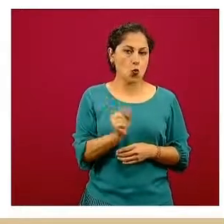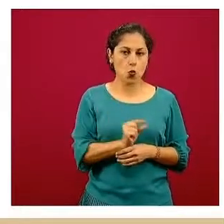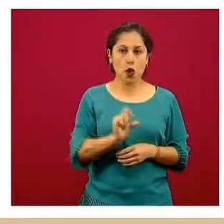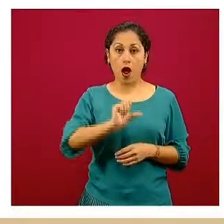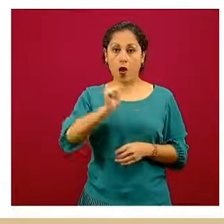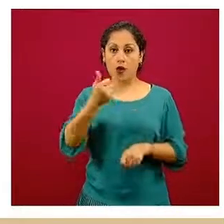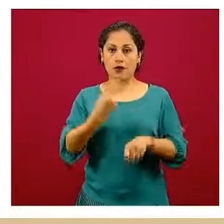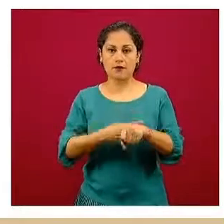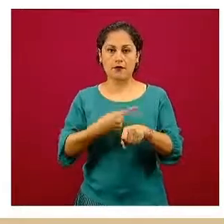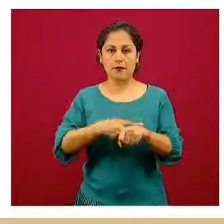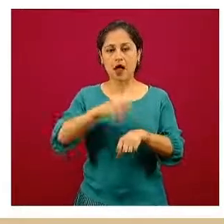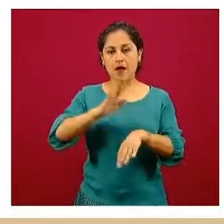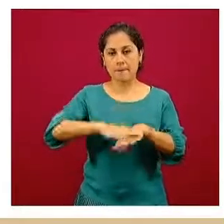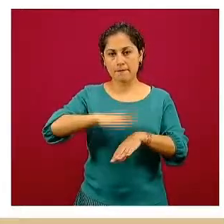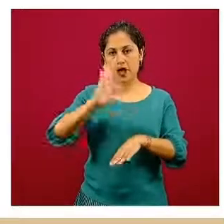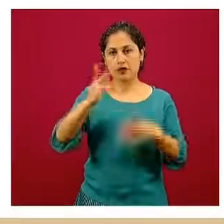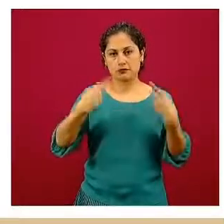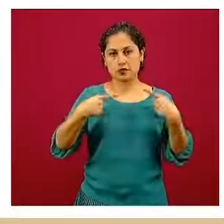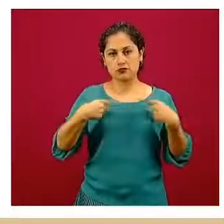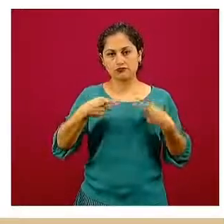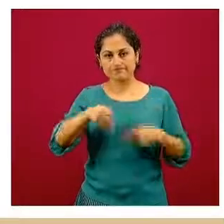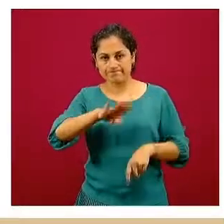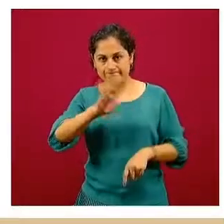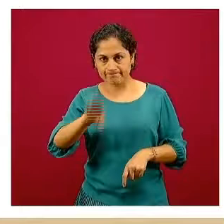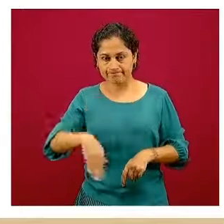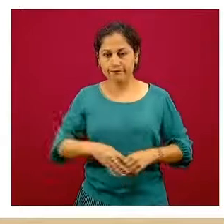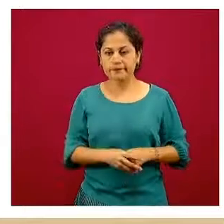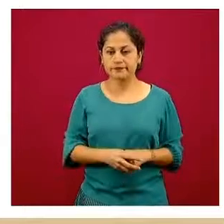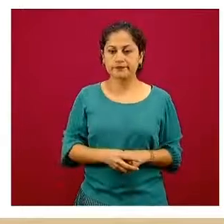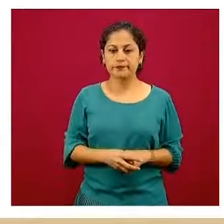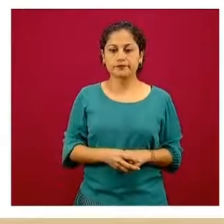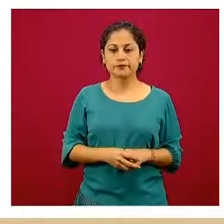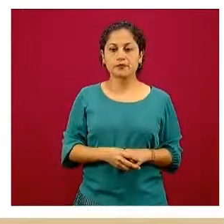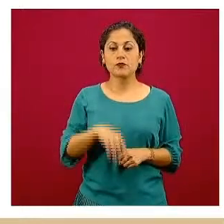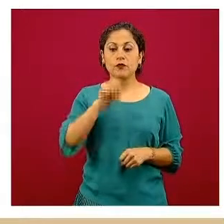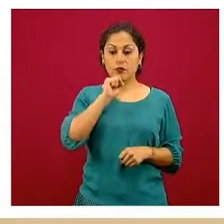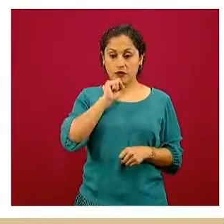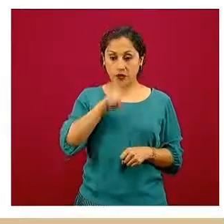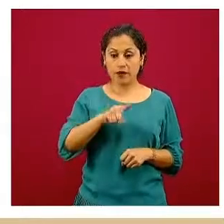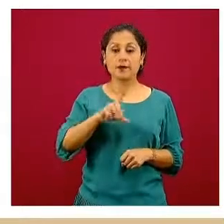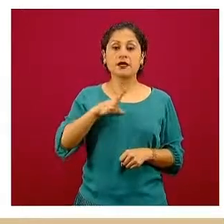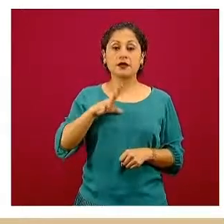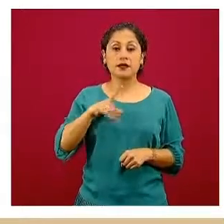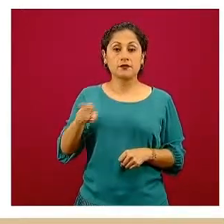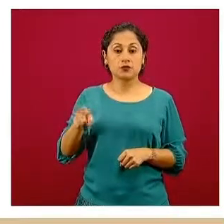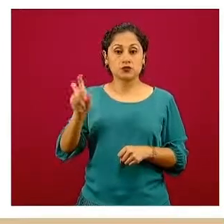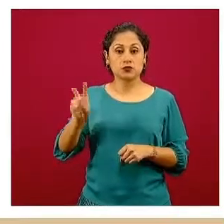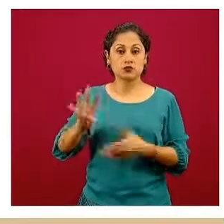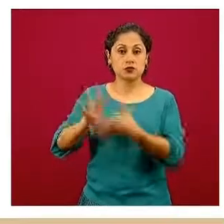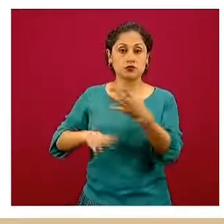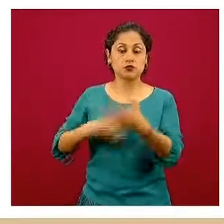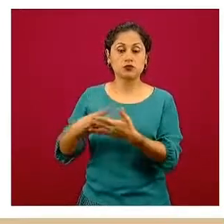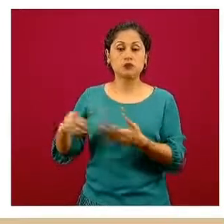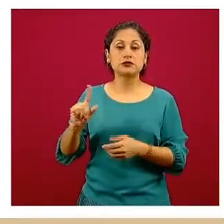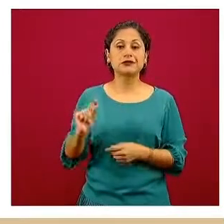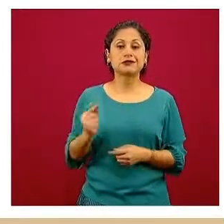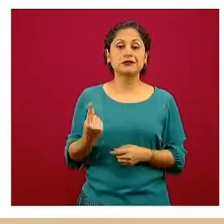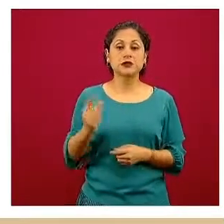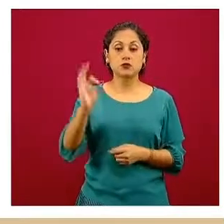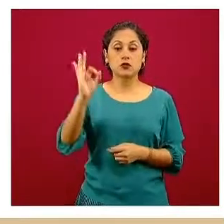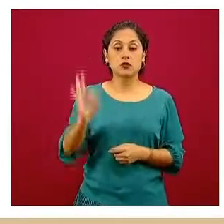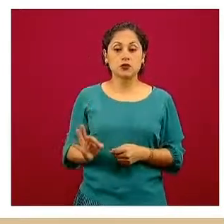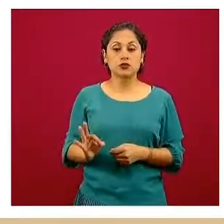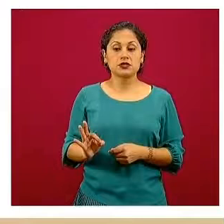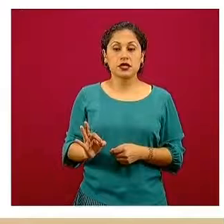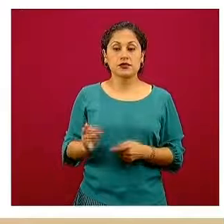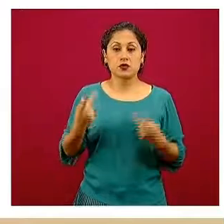las defunciones. Así también podemos identificar que un 71% tenía al menos una